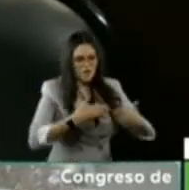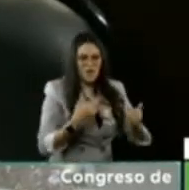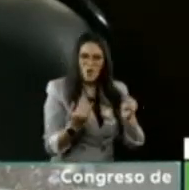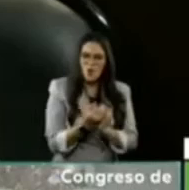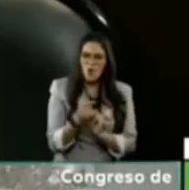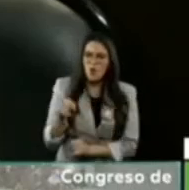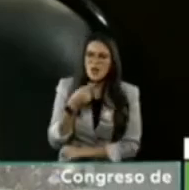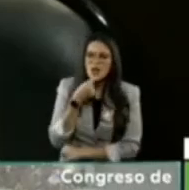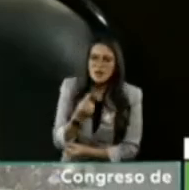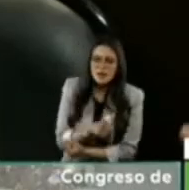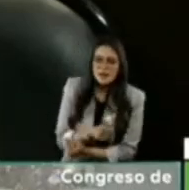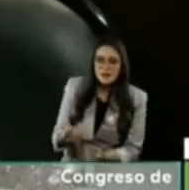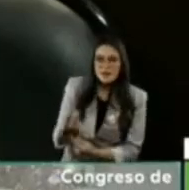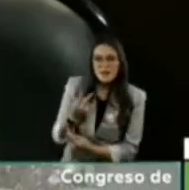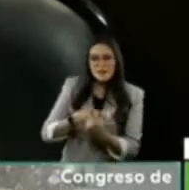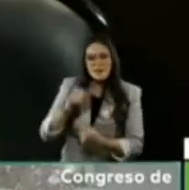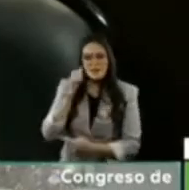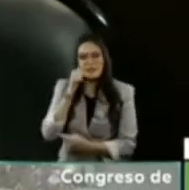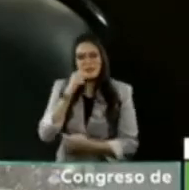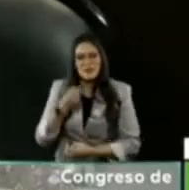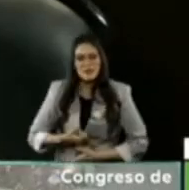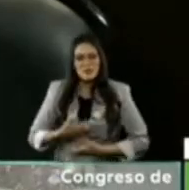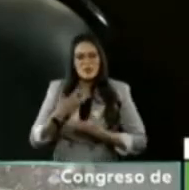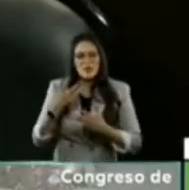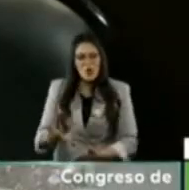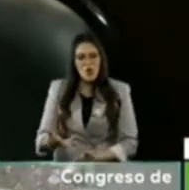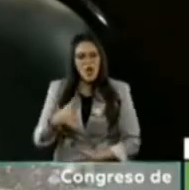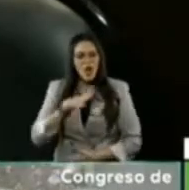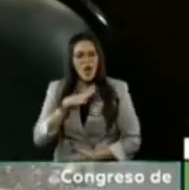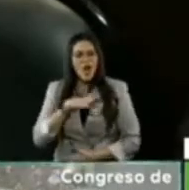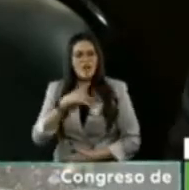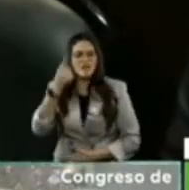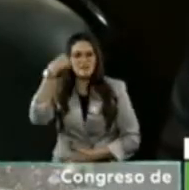su visto bueno para ser candidato presidencial por el PAN.